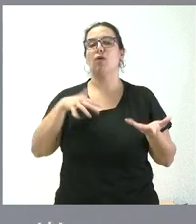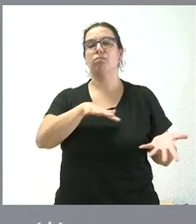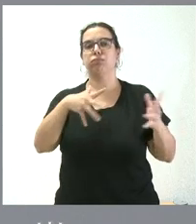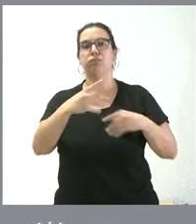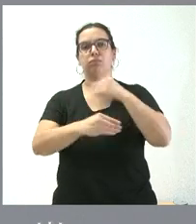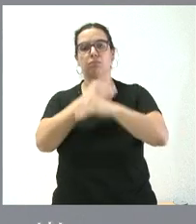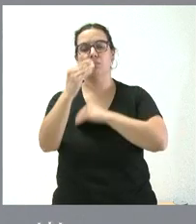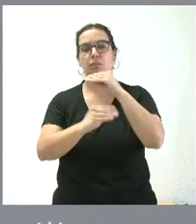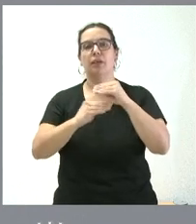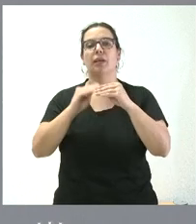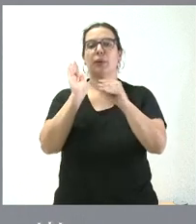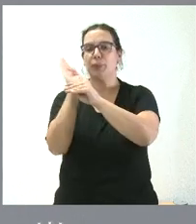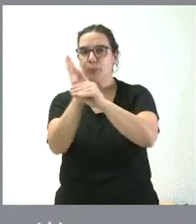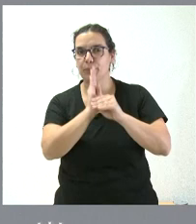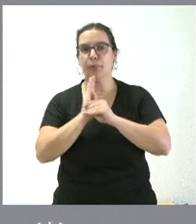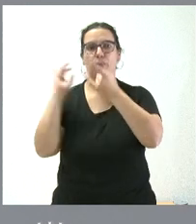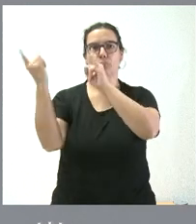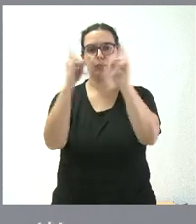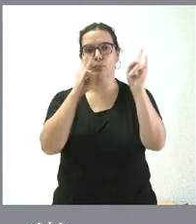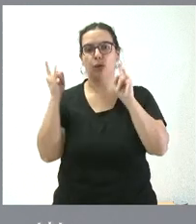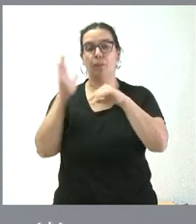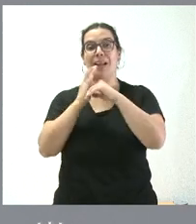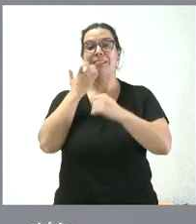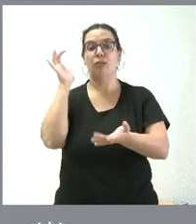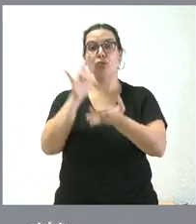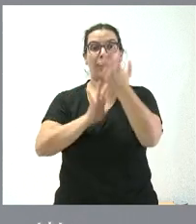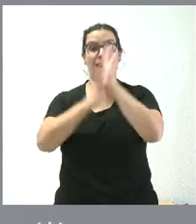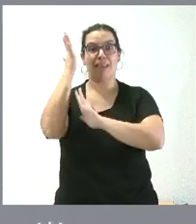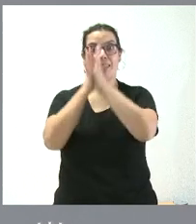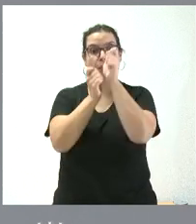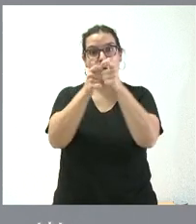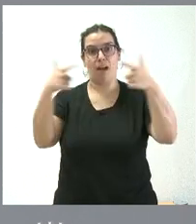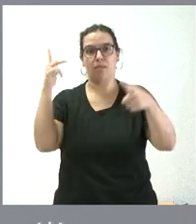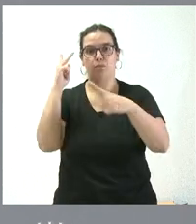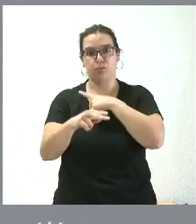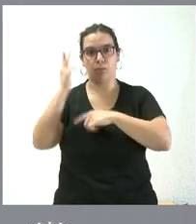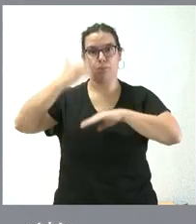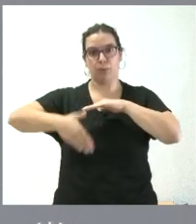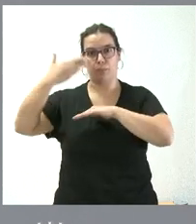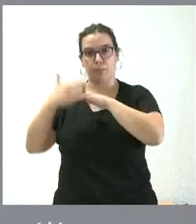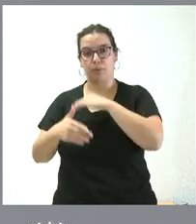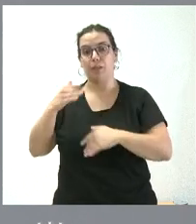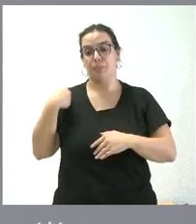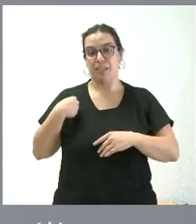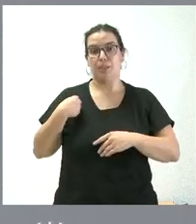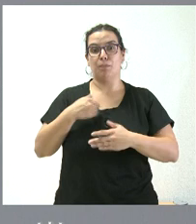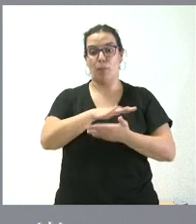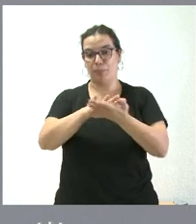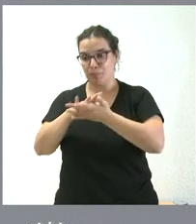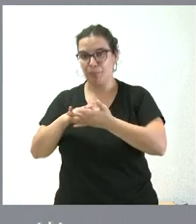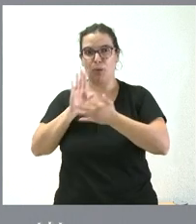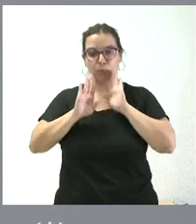tratamientos selvícolas con el fin de disminuir el riesgo de propagación de incendios eliminando el combustible vegetal reduciendo la